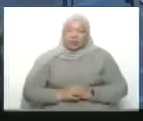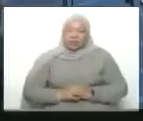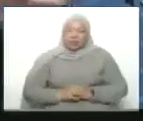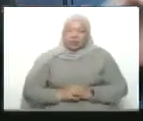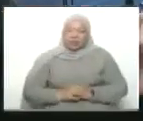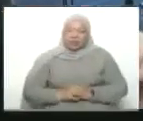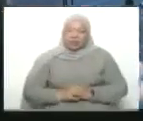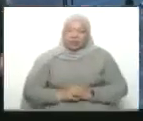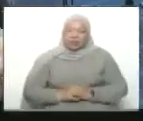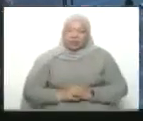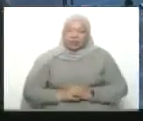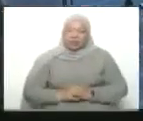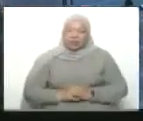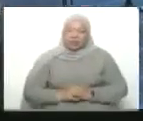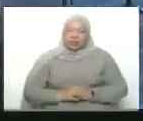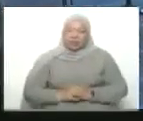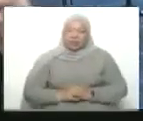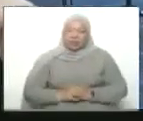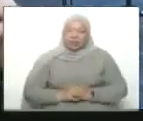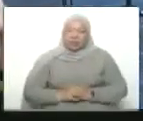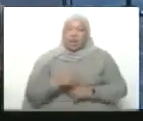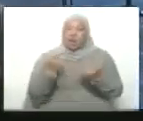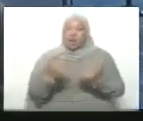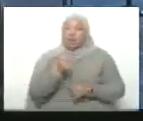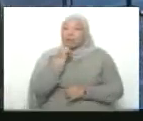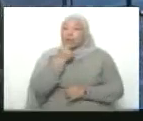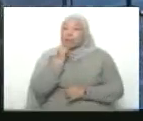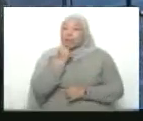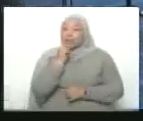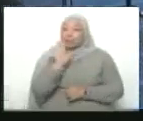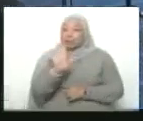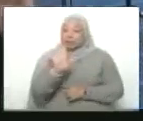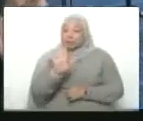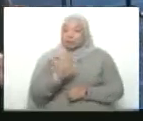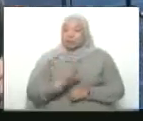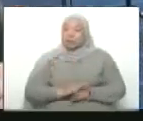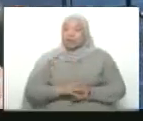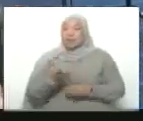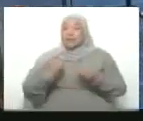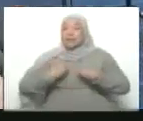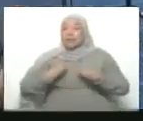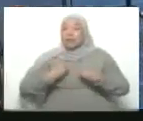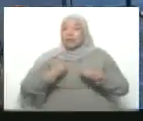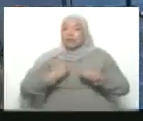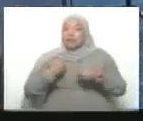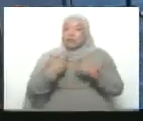Thank you for all the stuff. Thank you for all the people. They love the life.